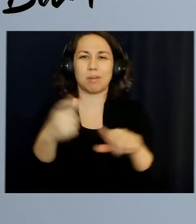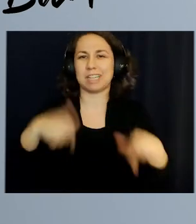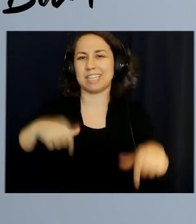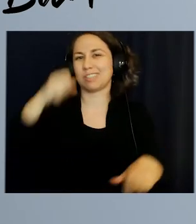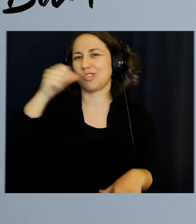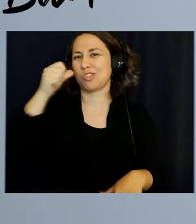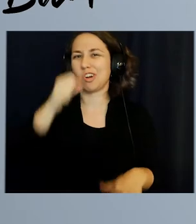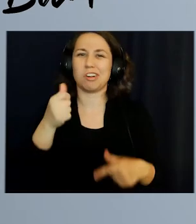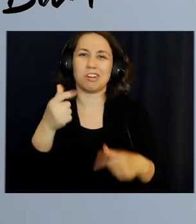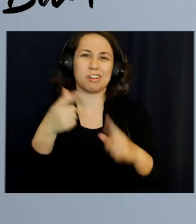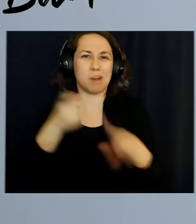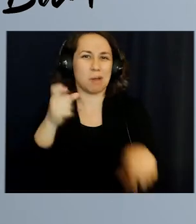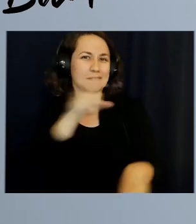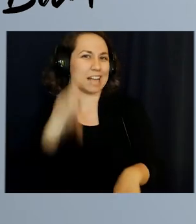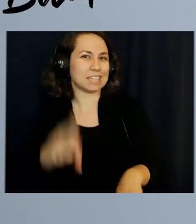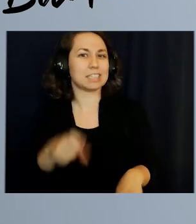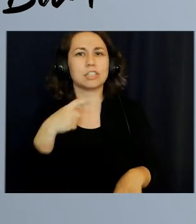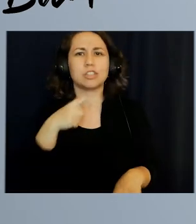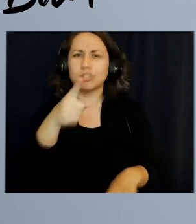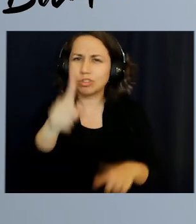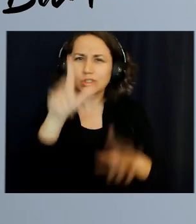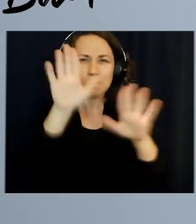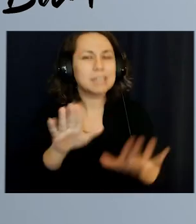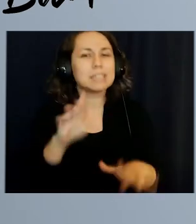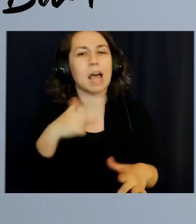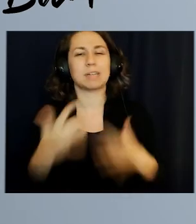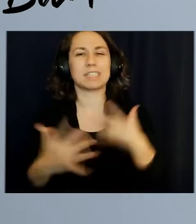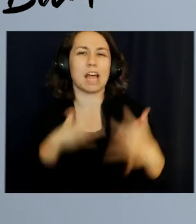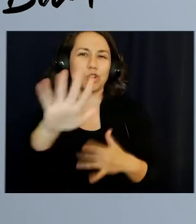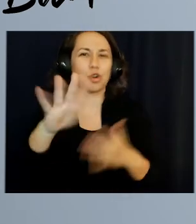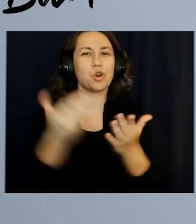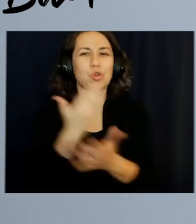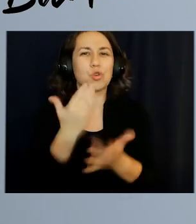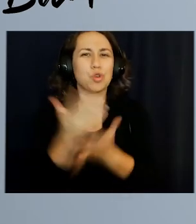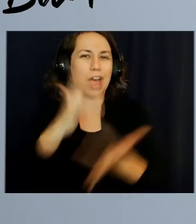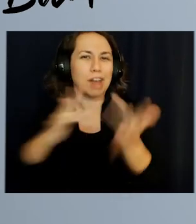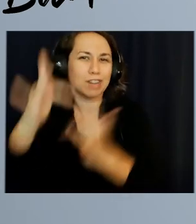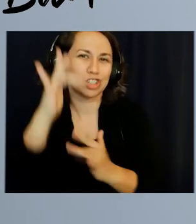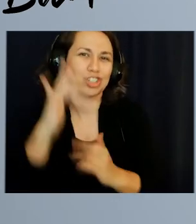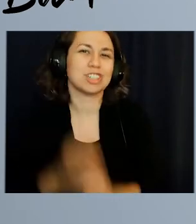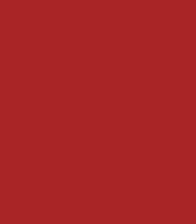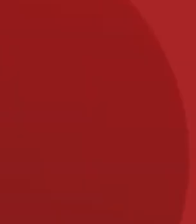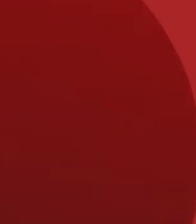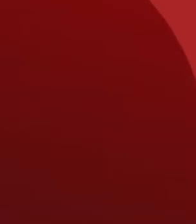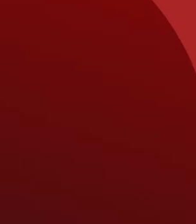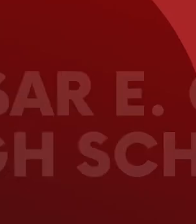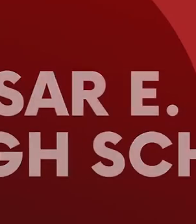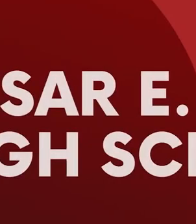Texas. You guys are amazing, and I am so excited for your new adventures.